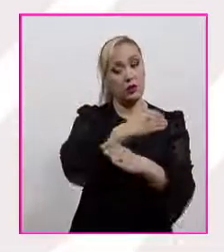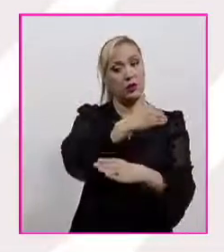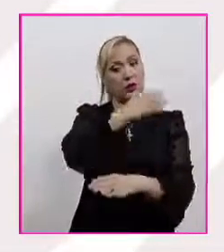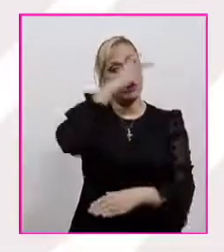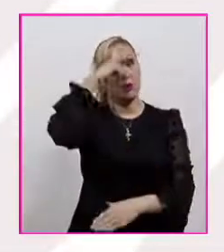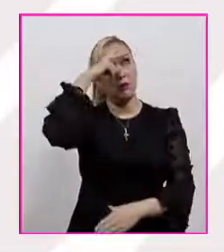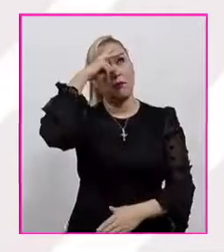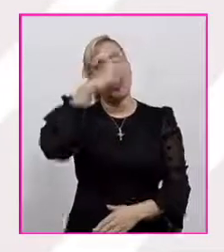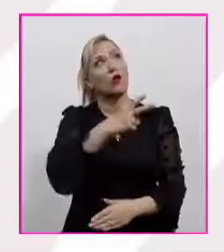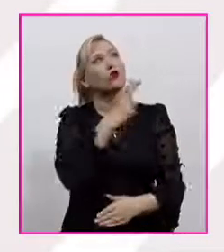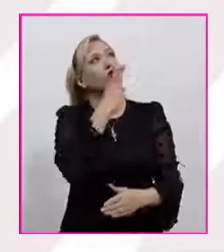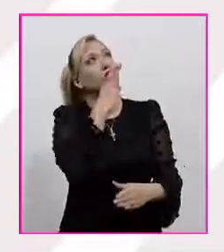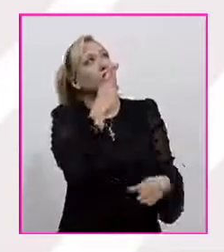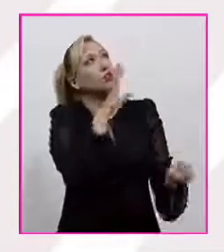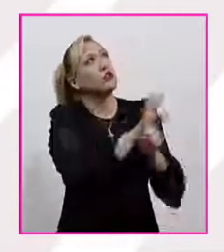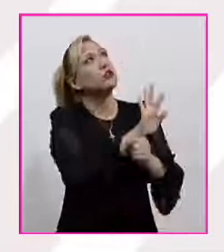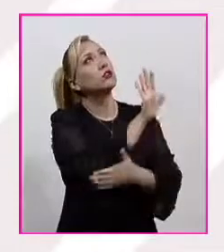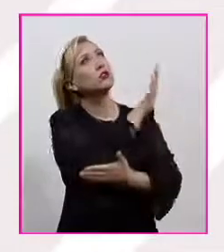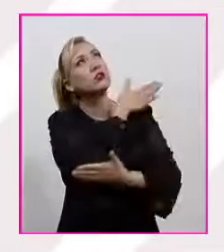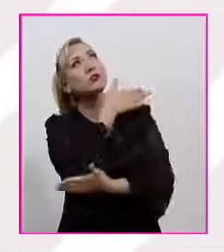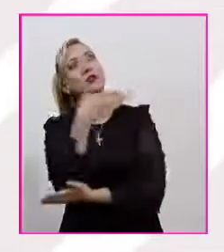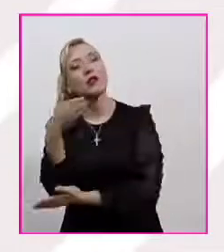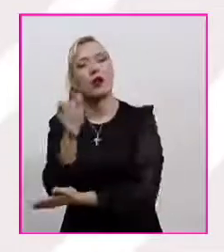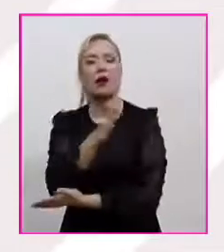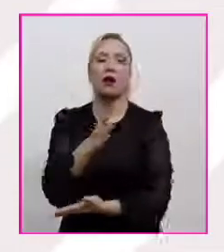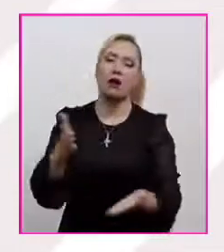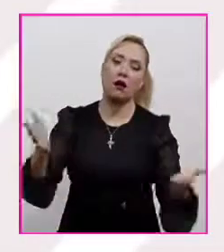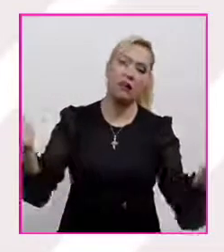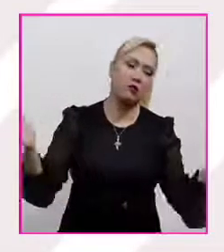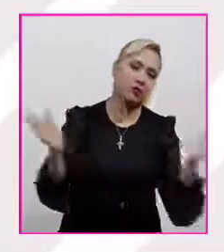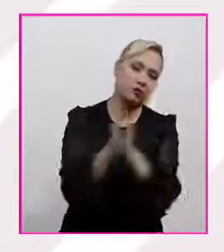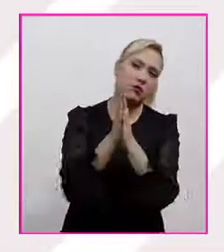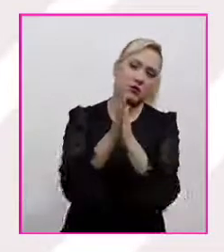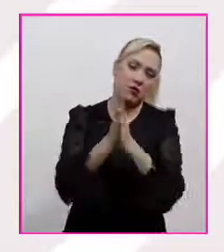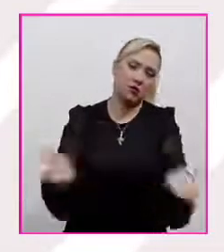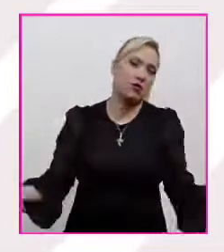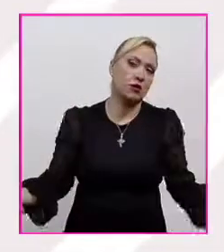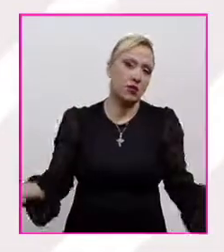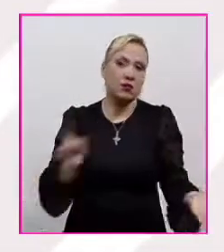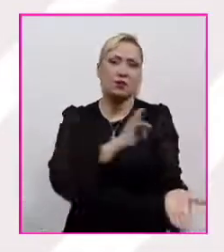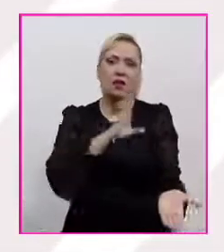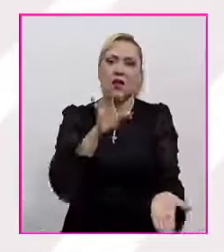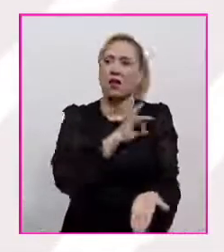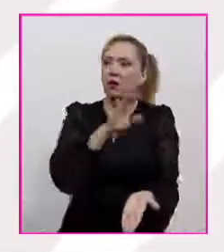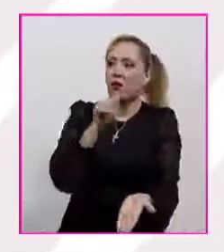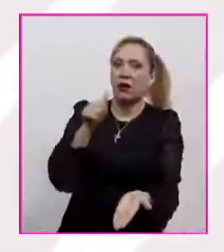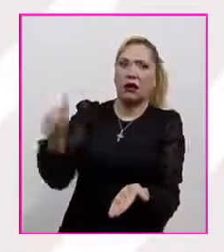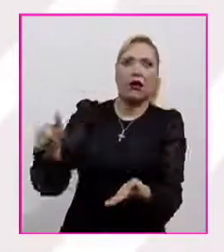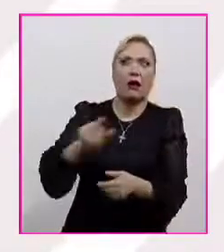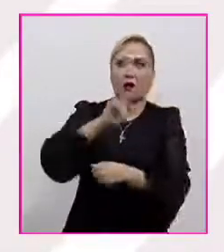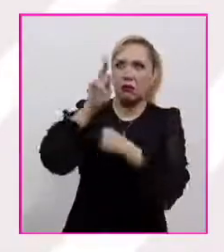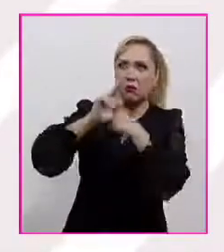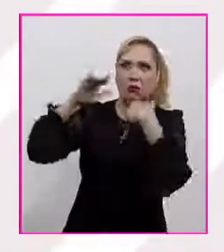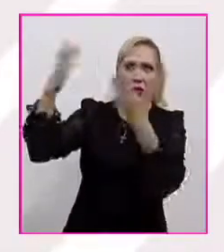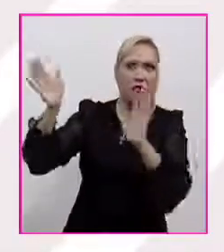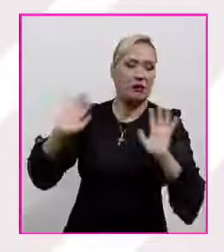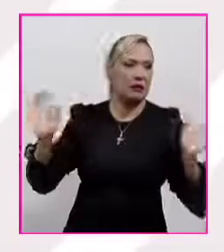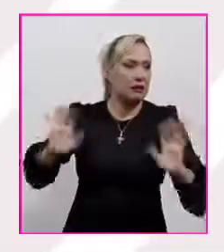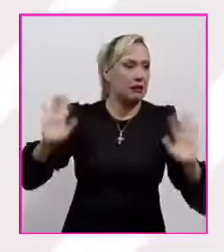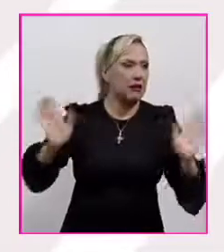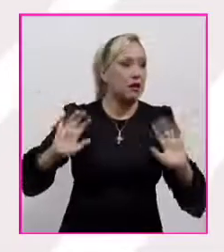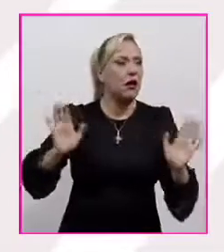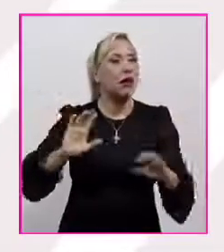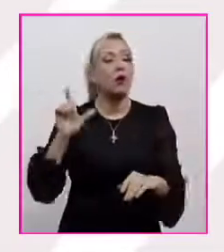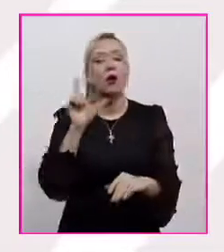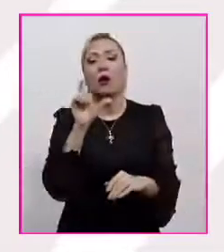Cruzado acá con el racismo. Entonces vemos cómo de pronto este miedo al extranjero se acrecenta cuando